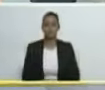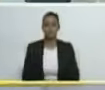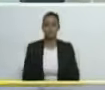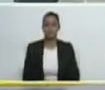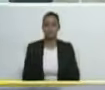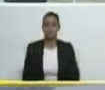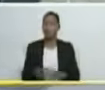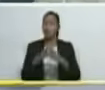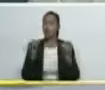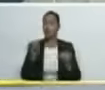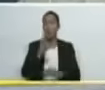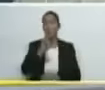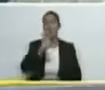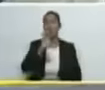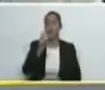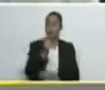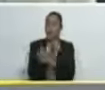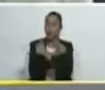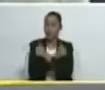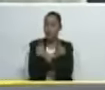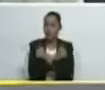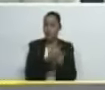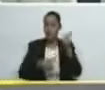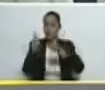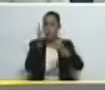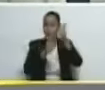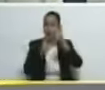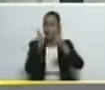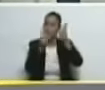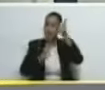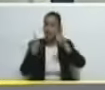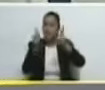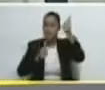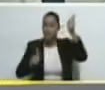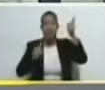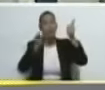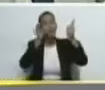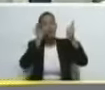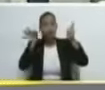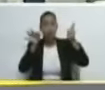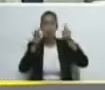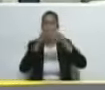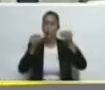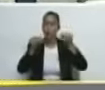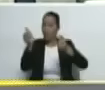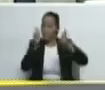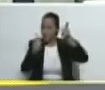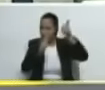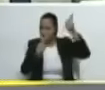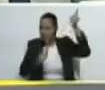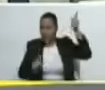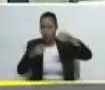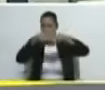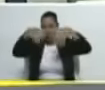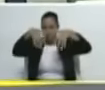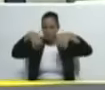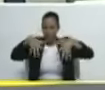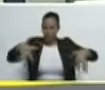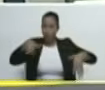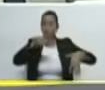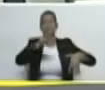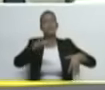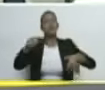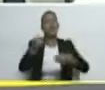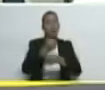rectores, rectoras, suplentes, funcionarios, trabajadores, trabajadoras del Consejo Nacional